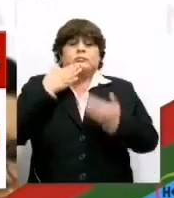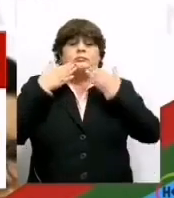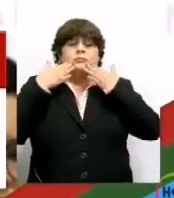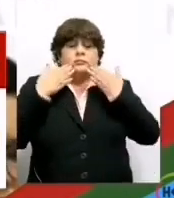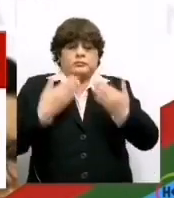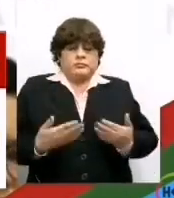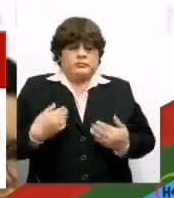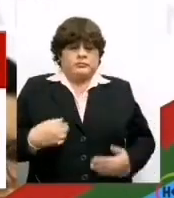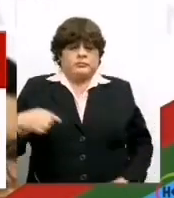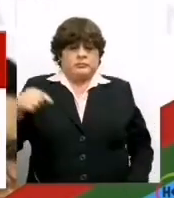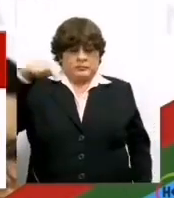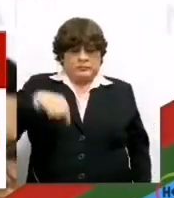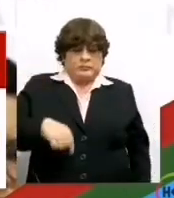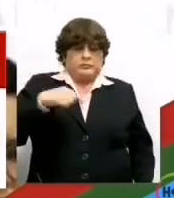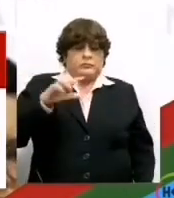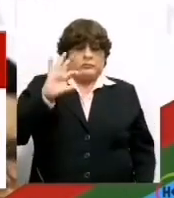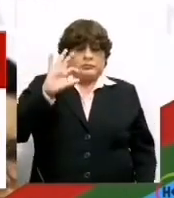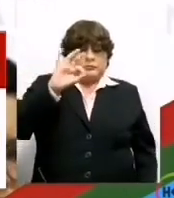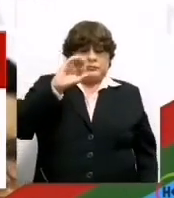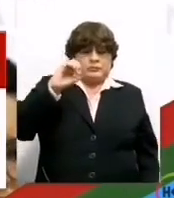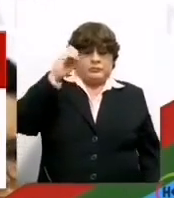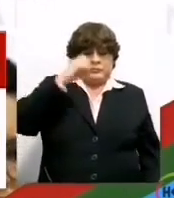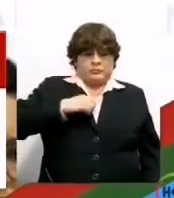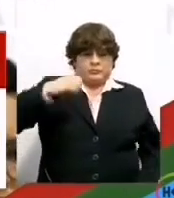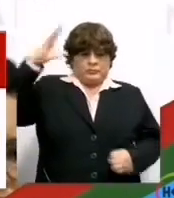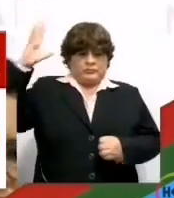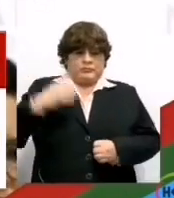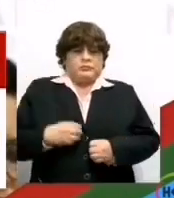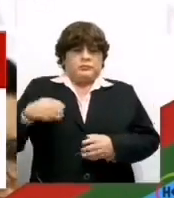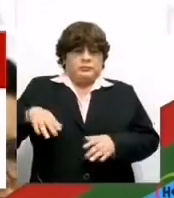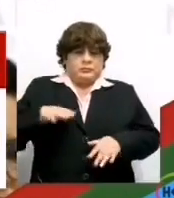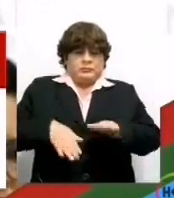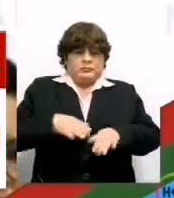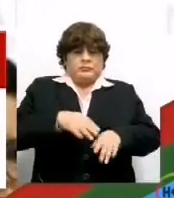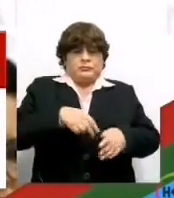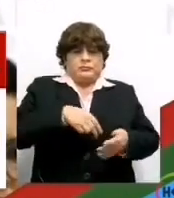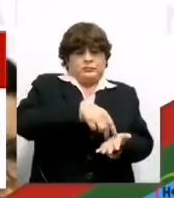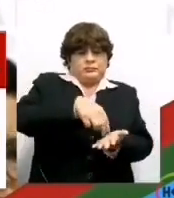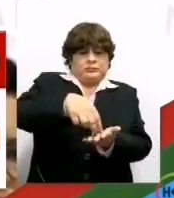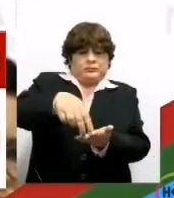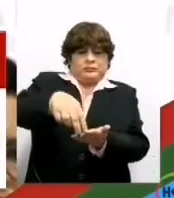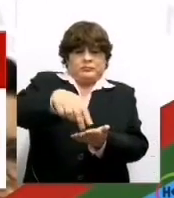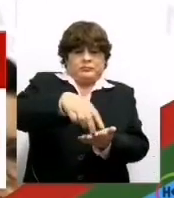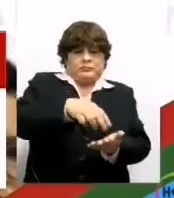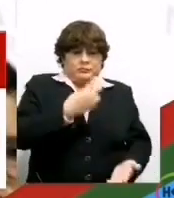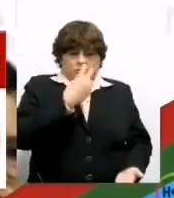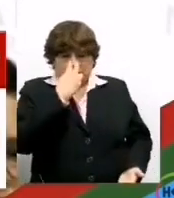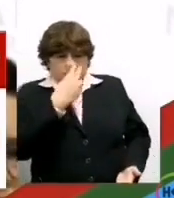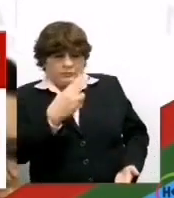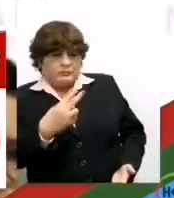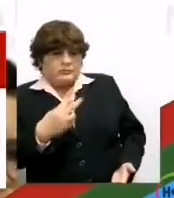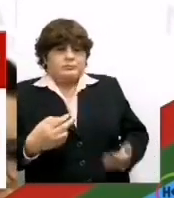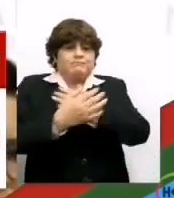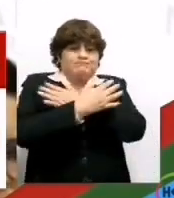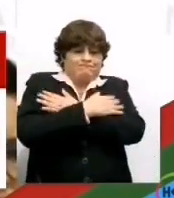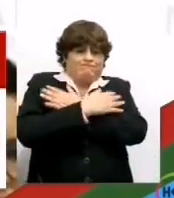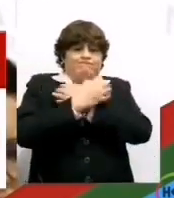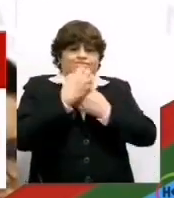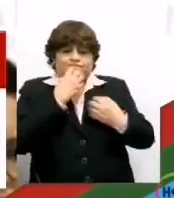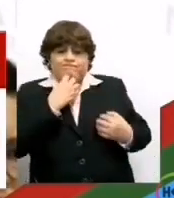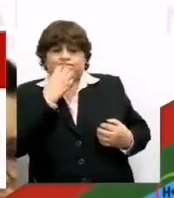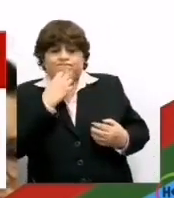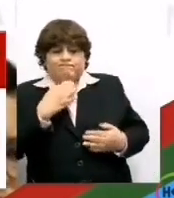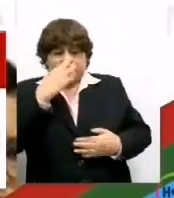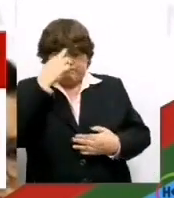Porque estos estos 90 días que he caminado he notado el cariño de la precio por eso